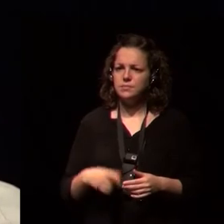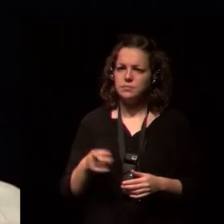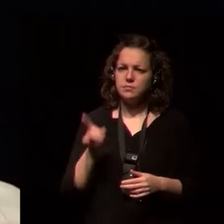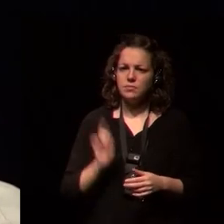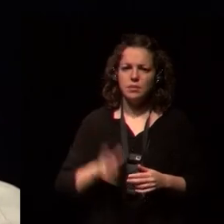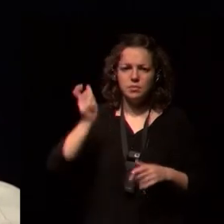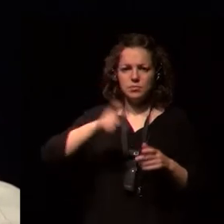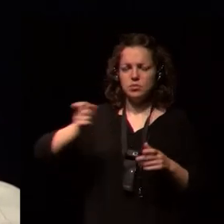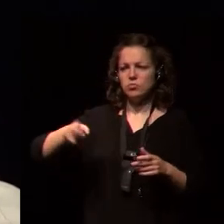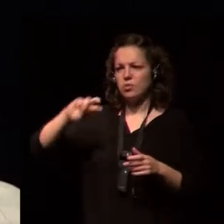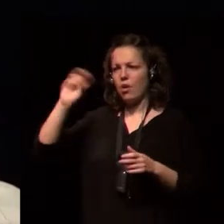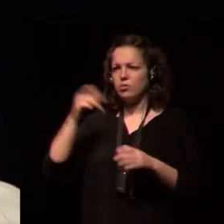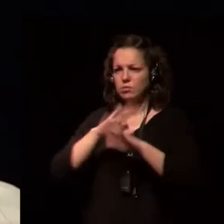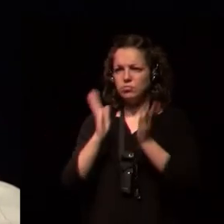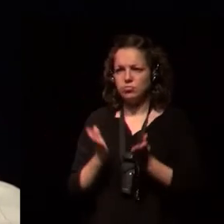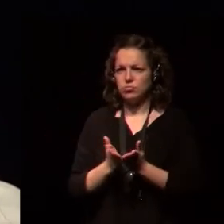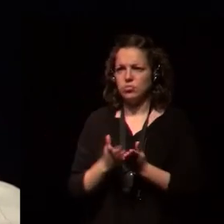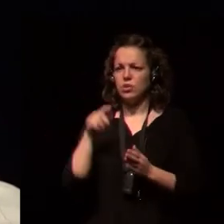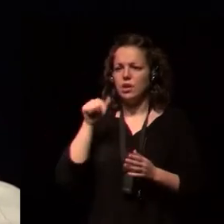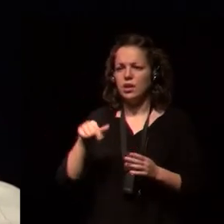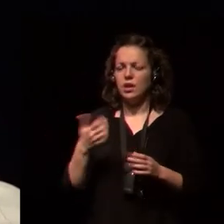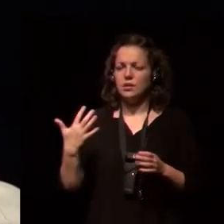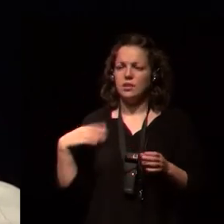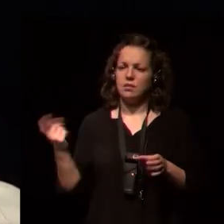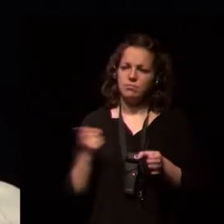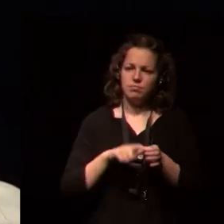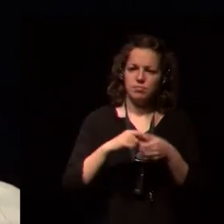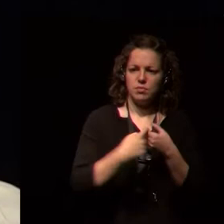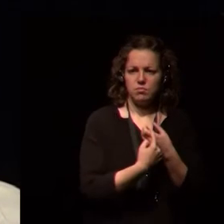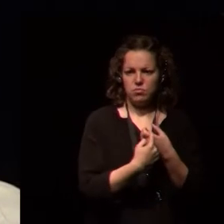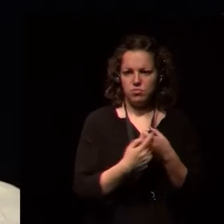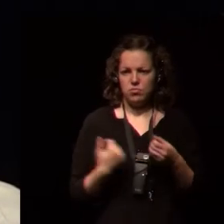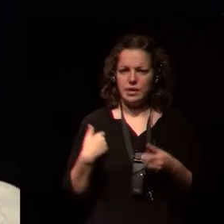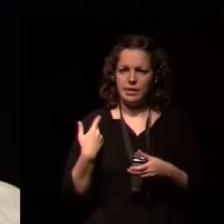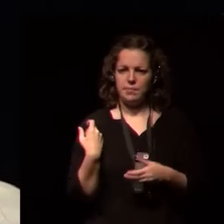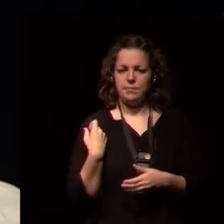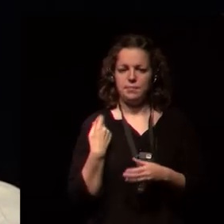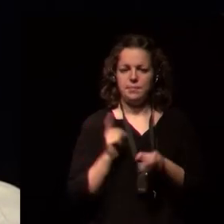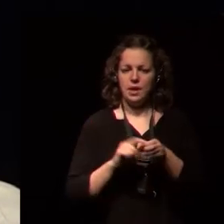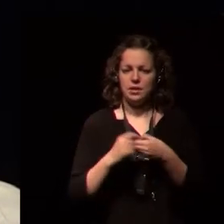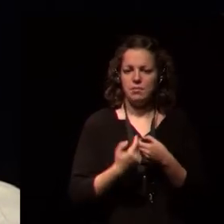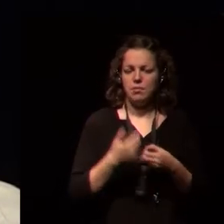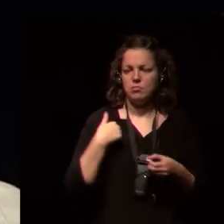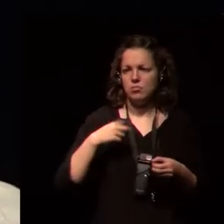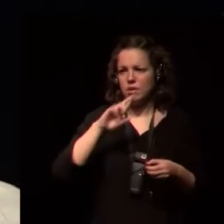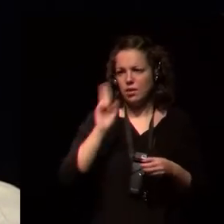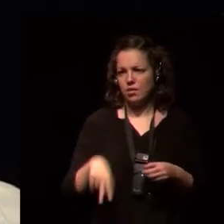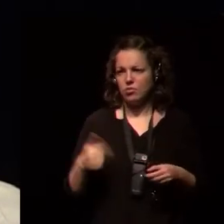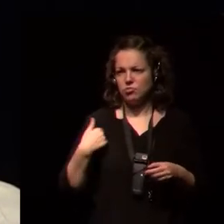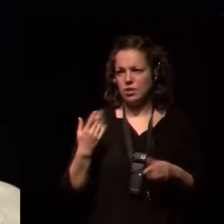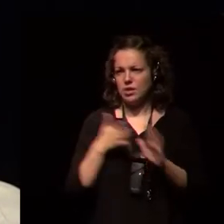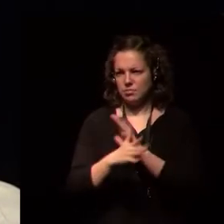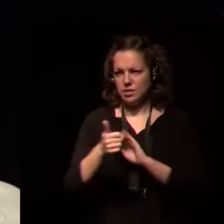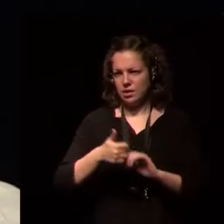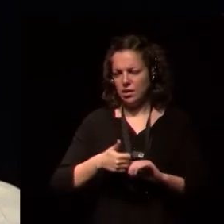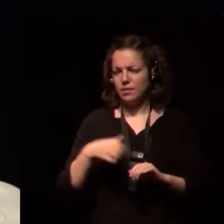miles de otras personas en todo el mundo que han estado implicados en todo esto, por muchas razones que voy a intentar explicar. Pero esa normalización